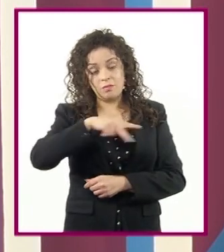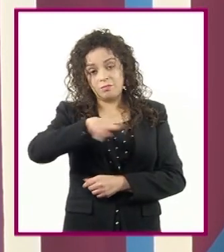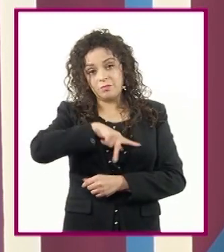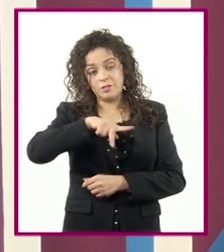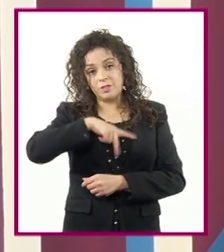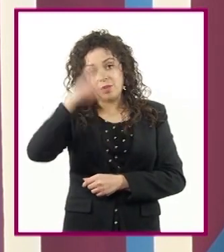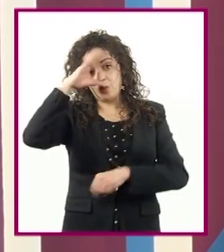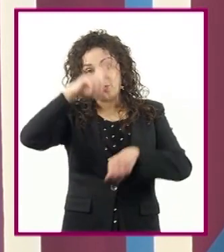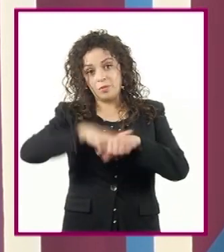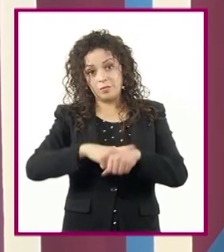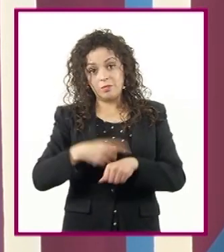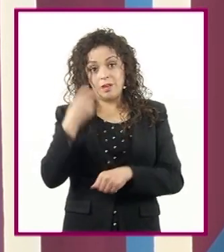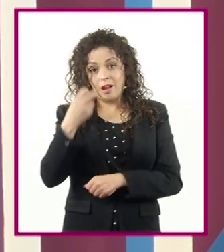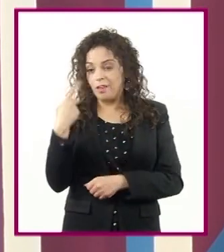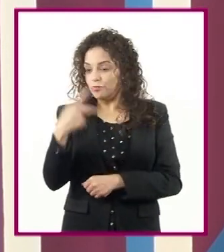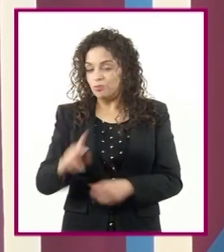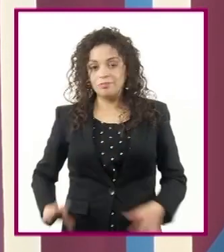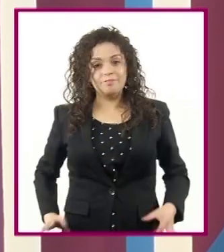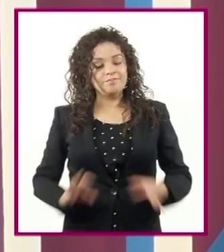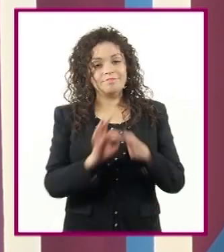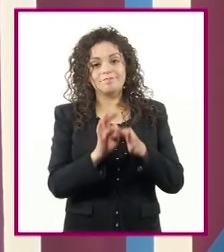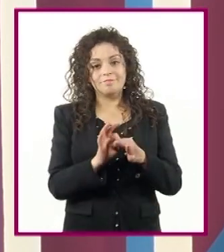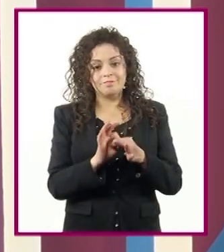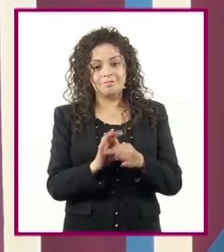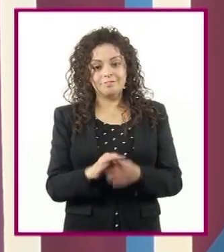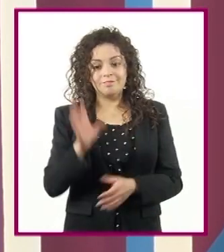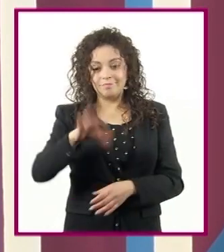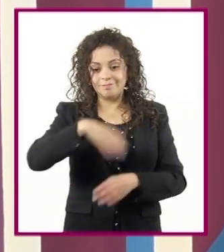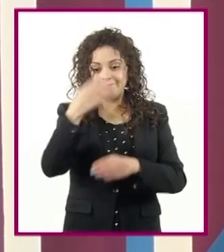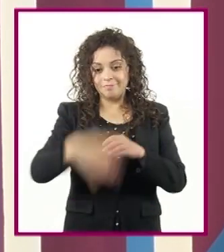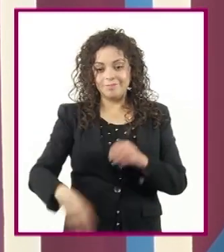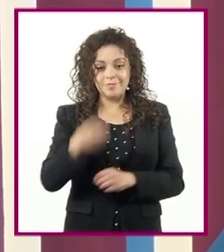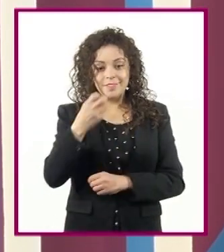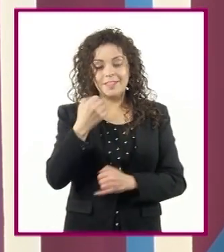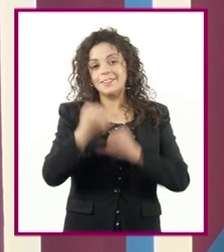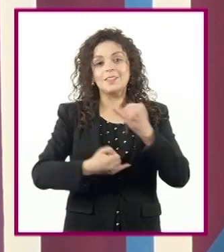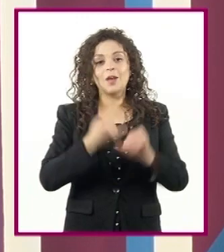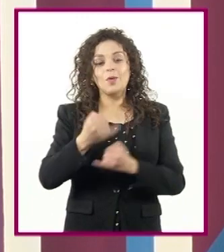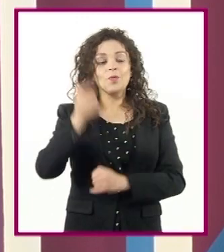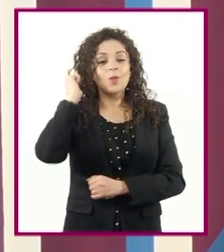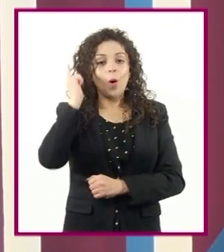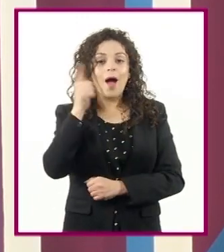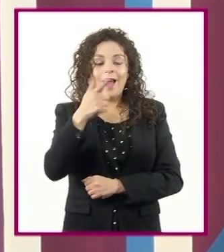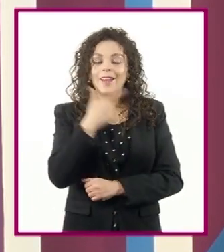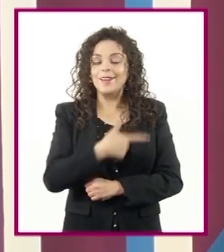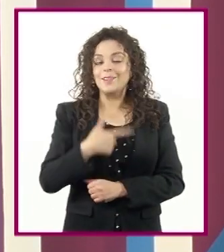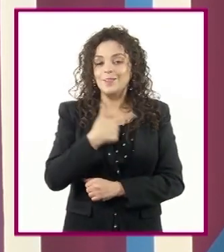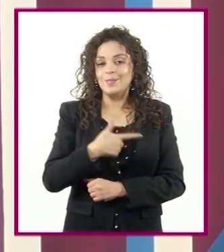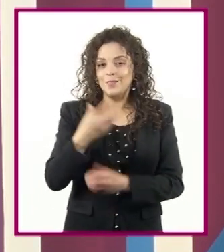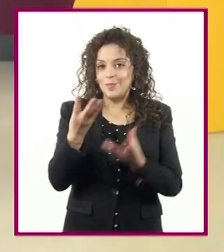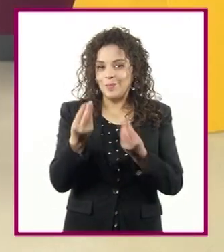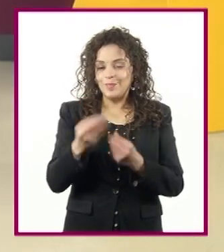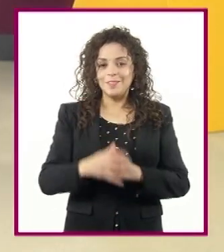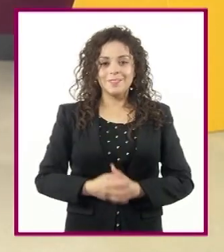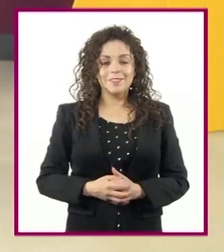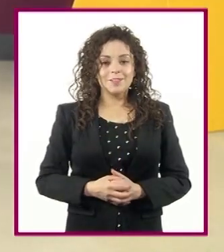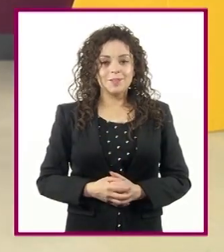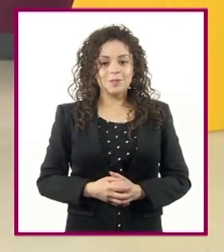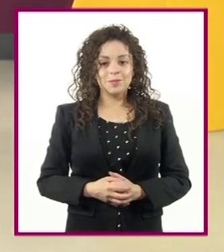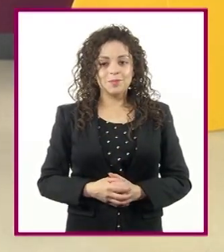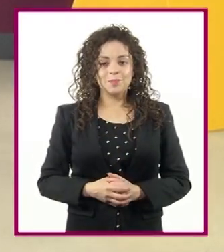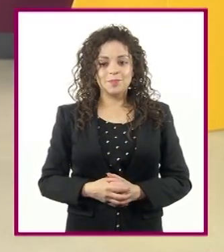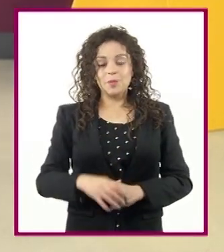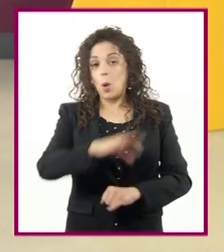de nuestro legado cultural. Hemos terminado esta dinámica. Esperamos que les haya gustado mucho.